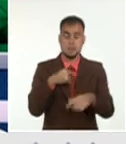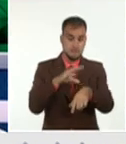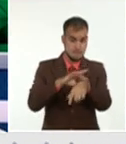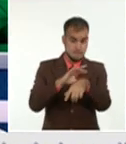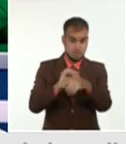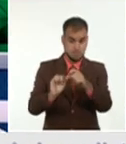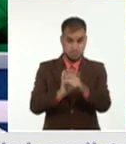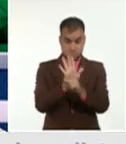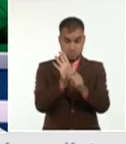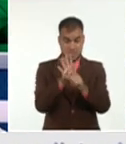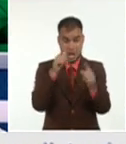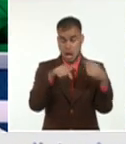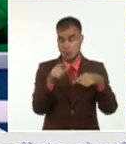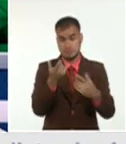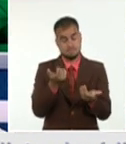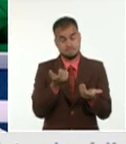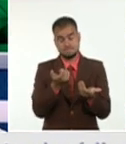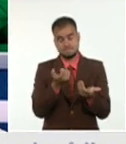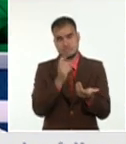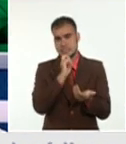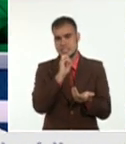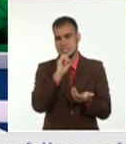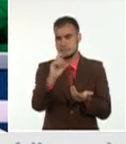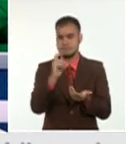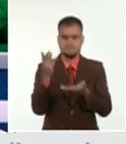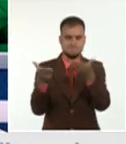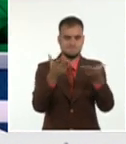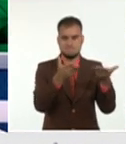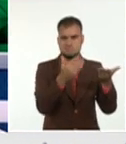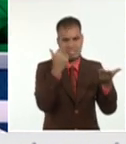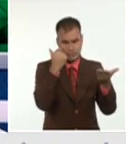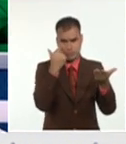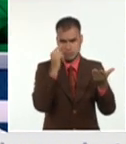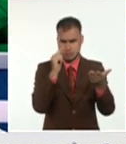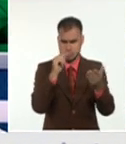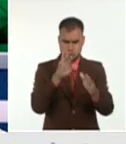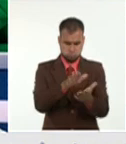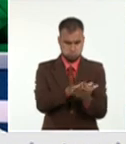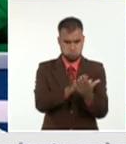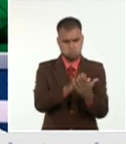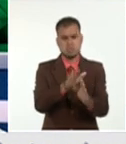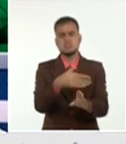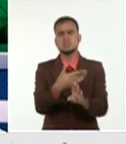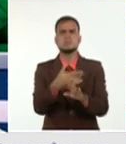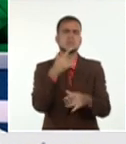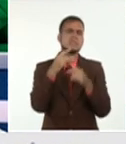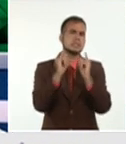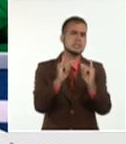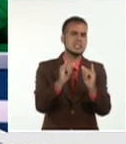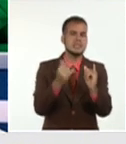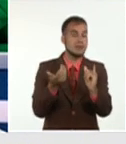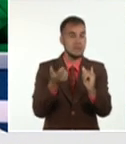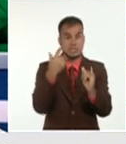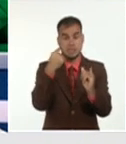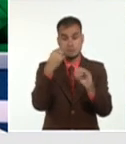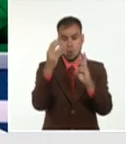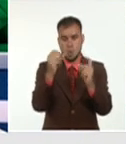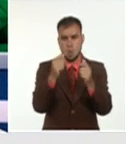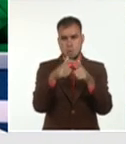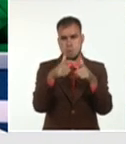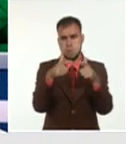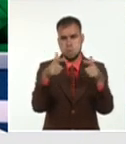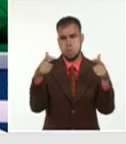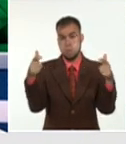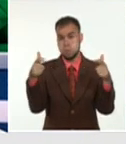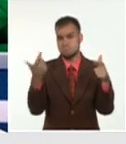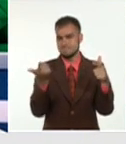es difícil, porque como vamos a ver en el comportamiento, el número de casos tan elevado, pues